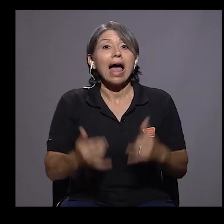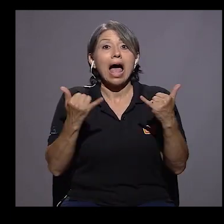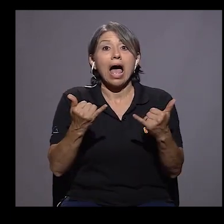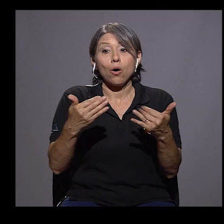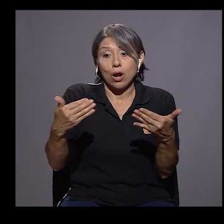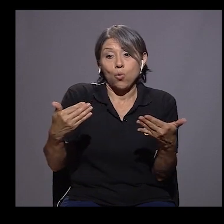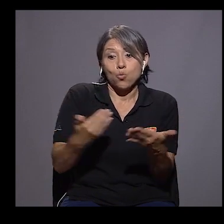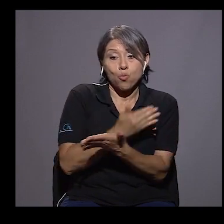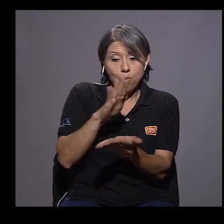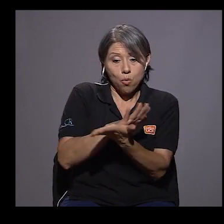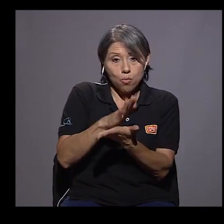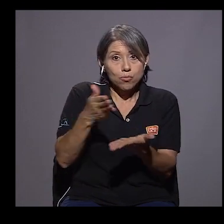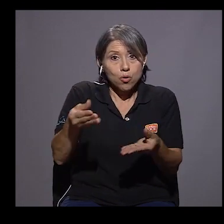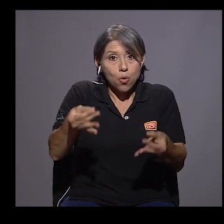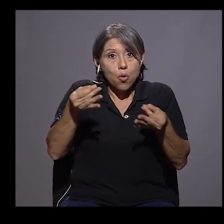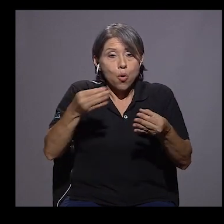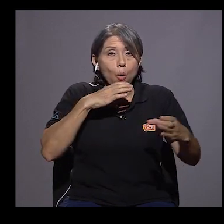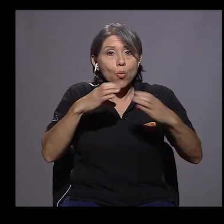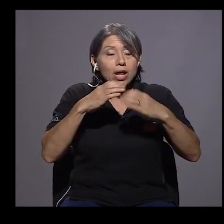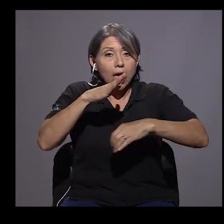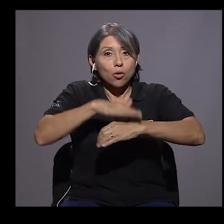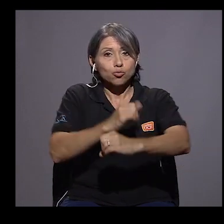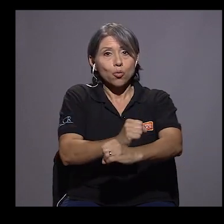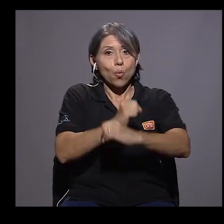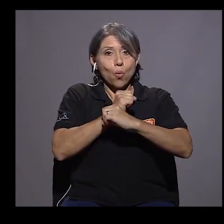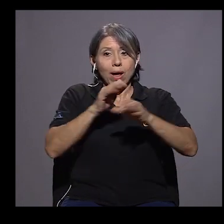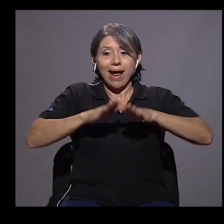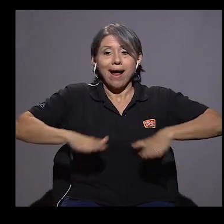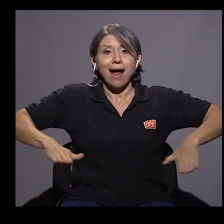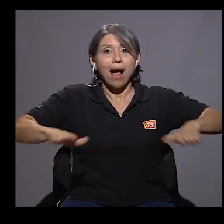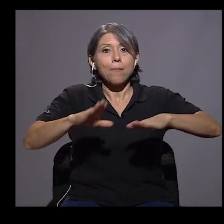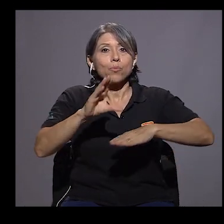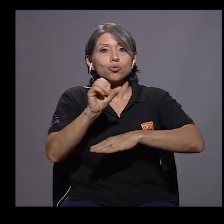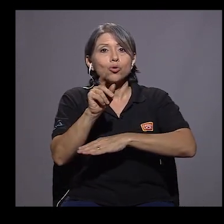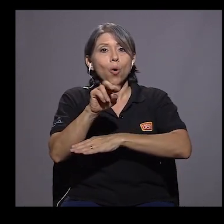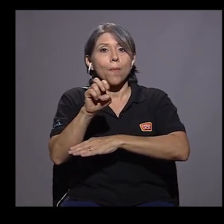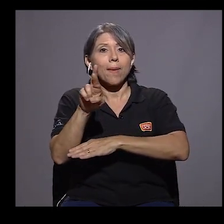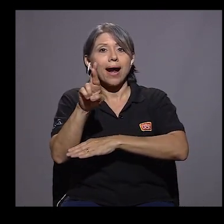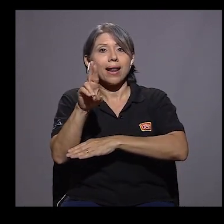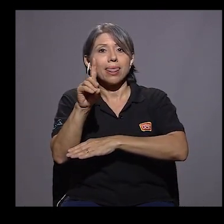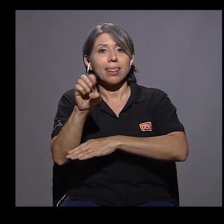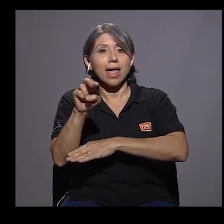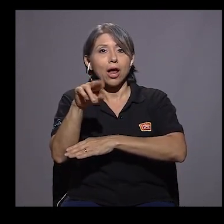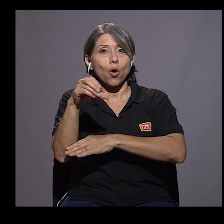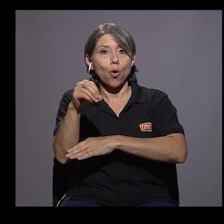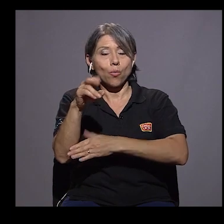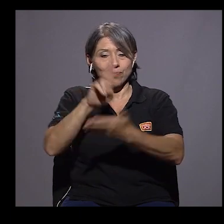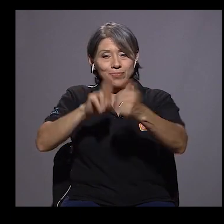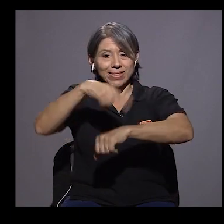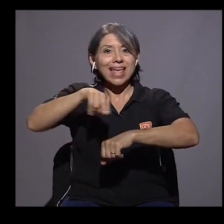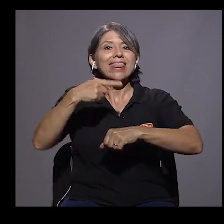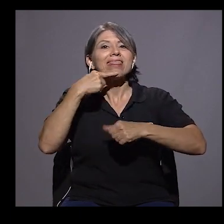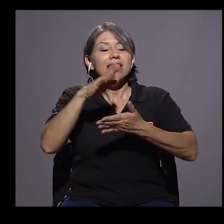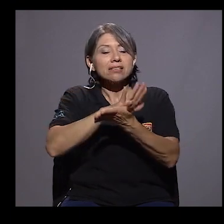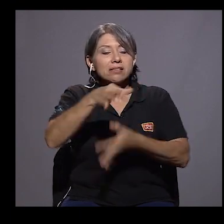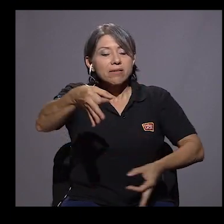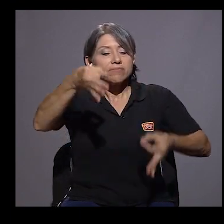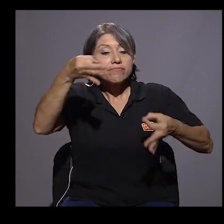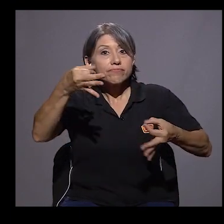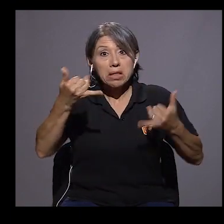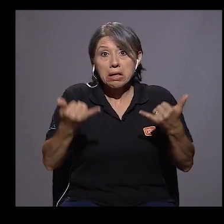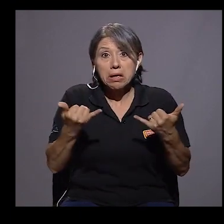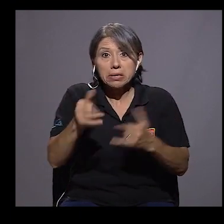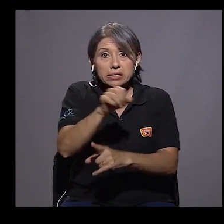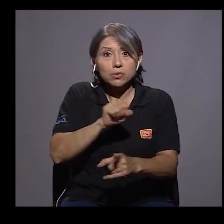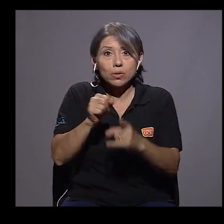Está llegando un nuevo comunicado sobre seguridad en el campus Omar Dengo. Dice: en el marco